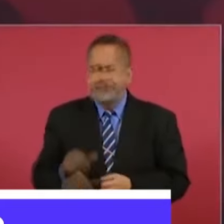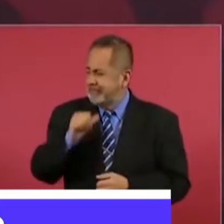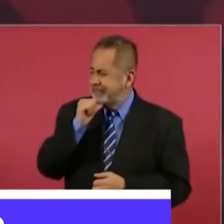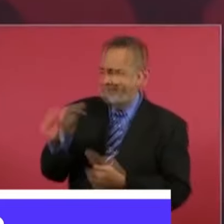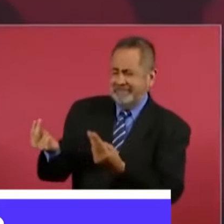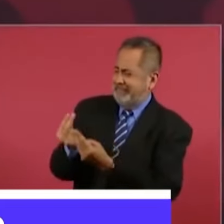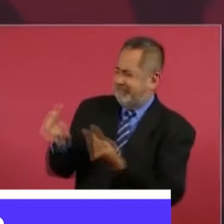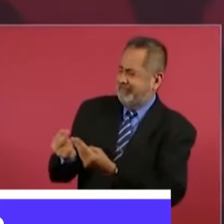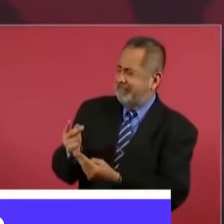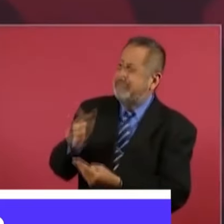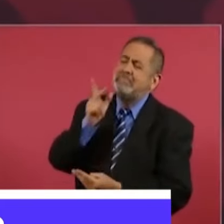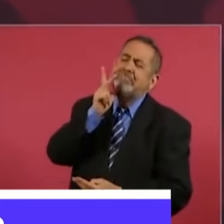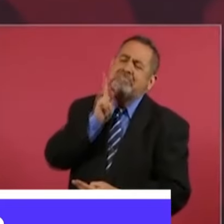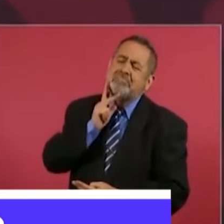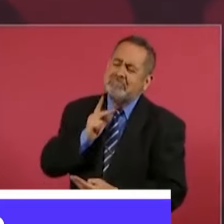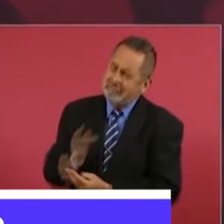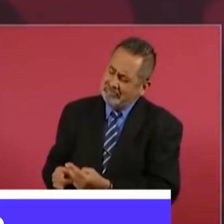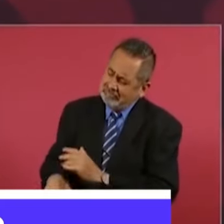necesitamos